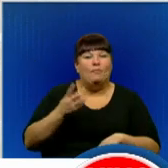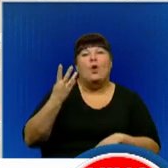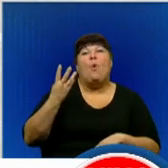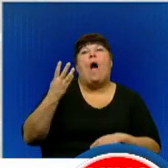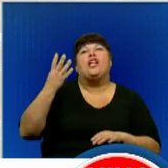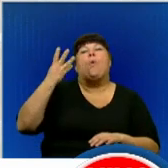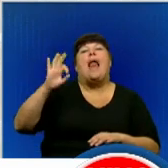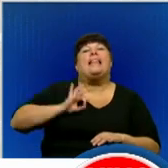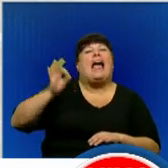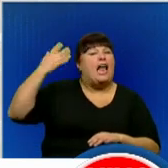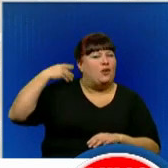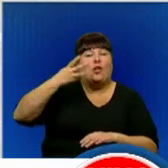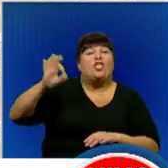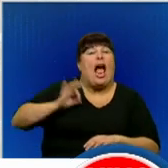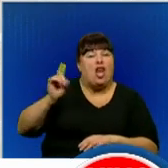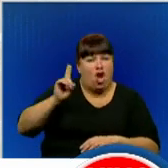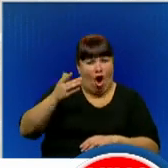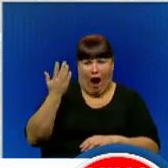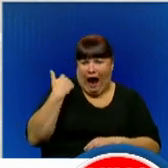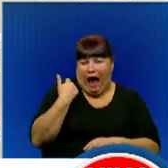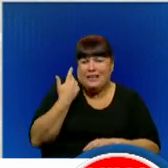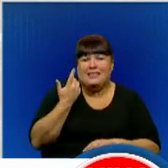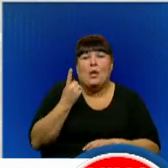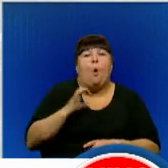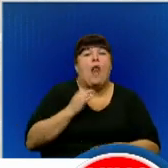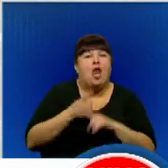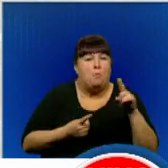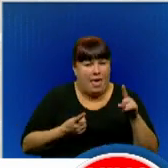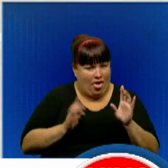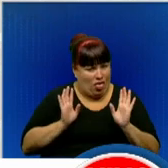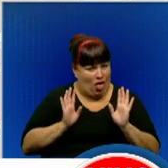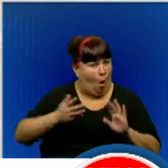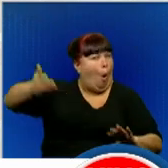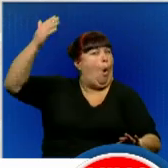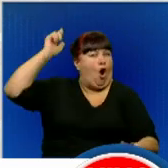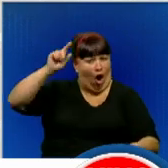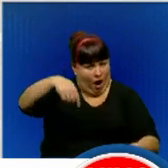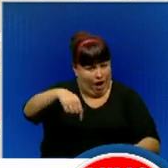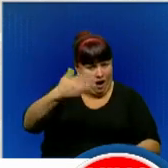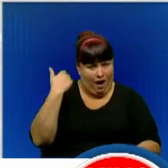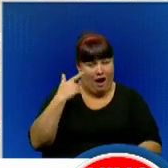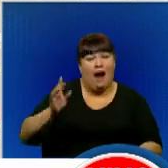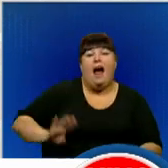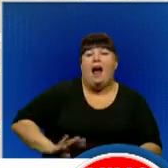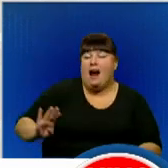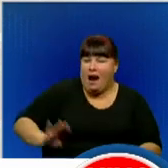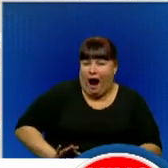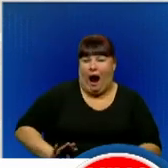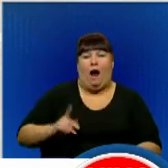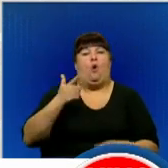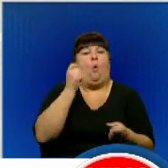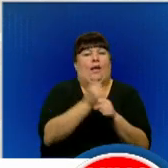siglos pasó hace apenas un año y medio el hambre la